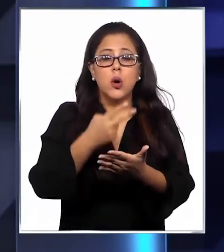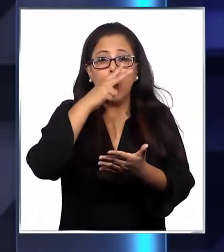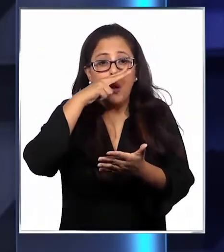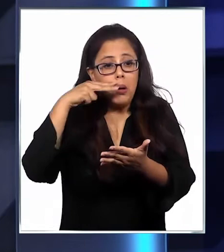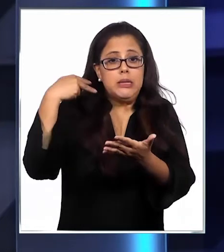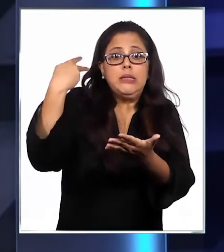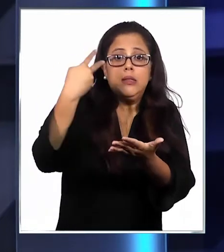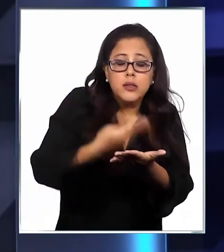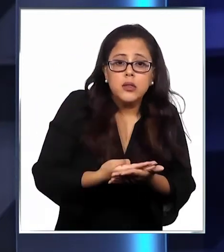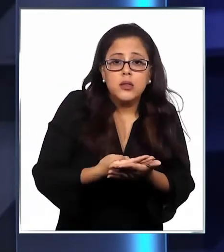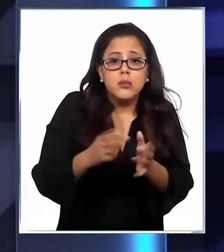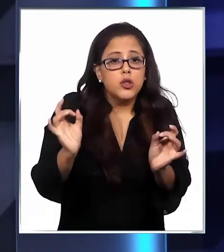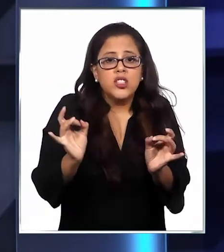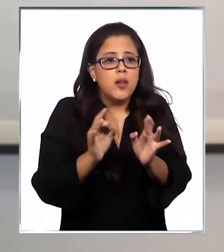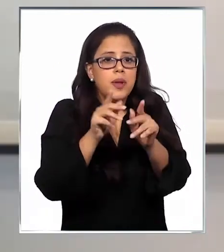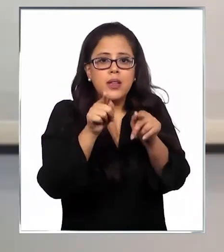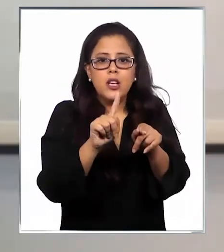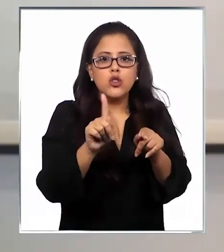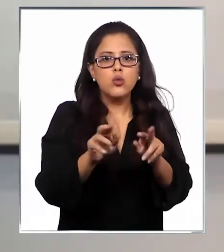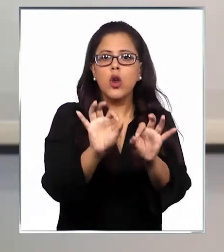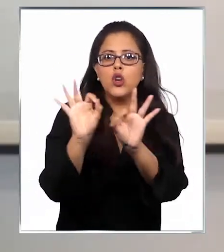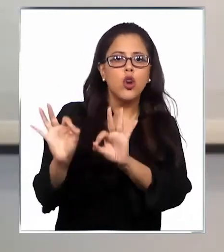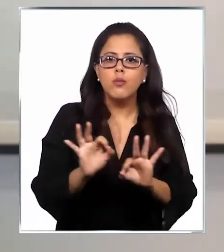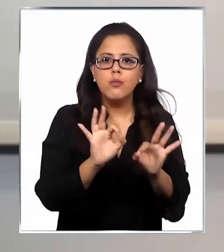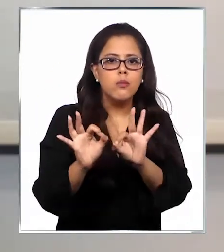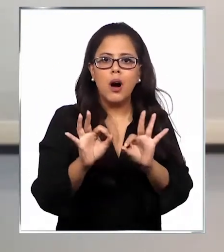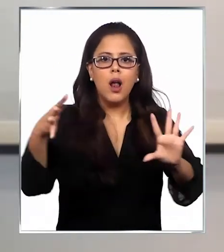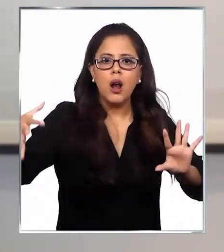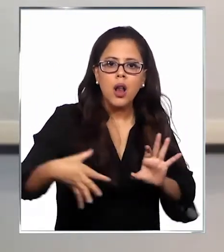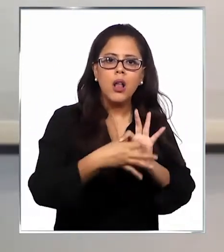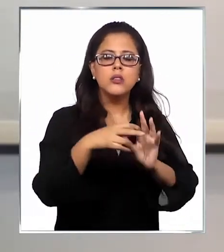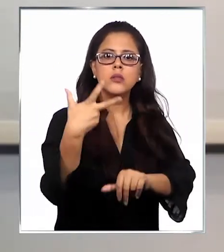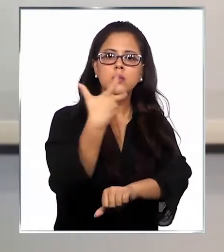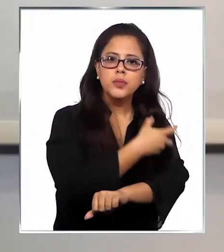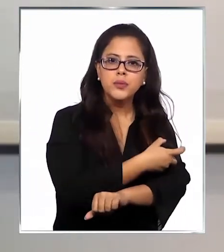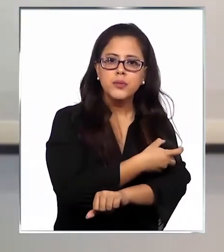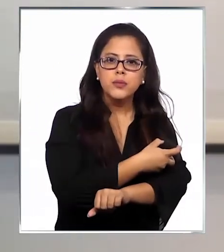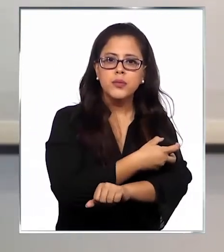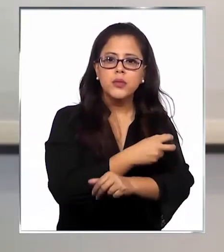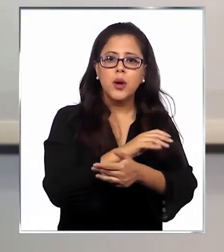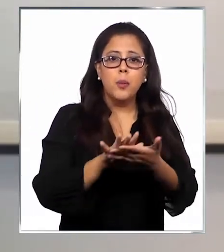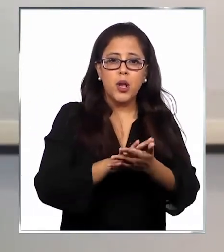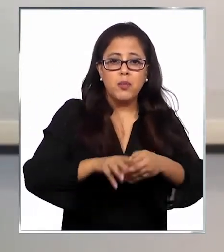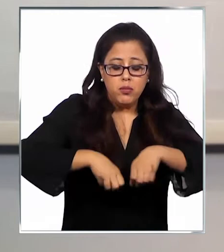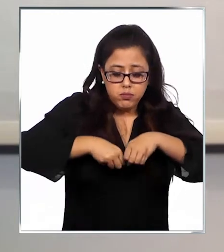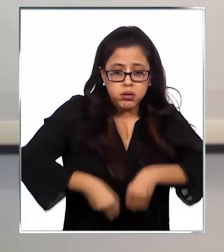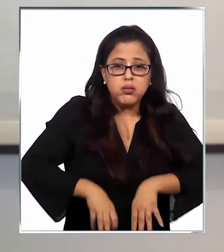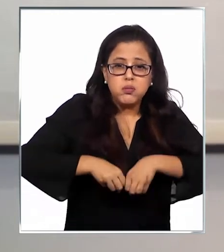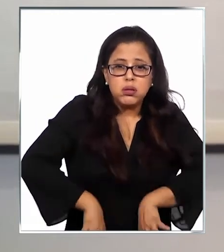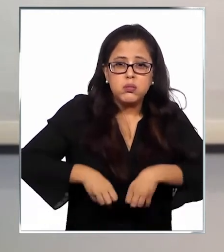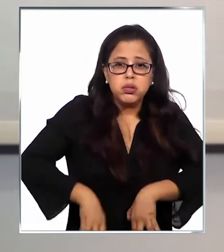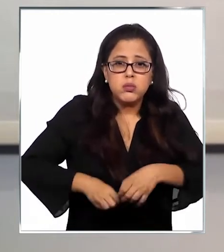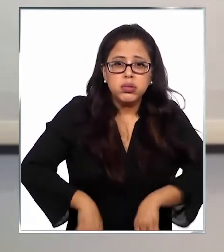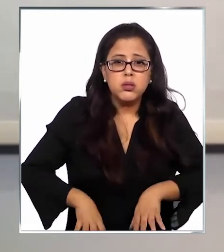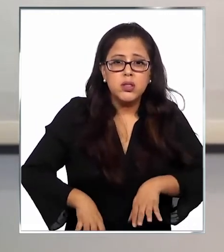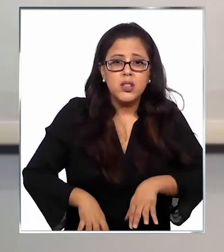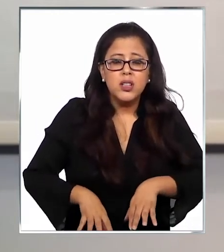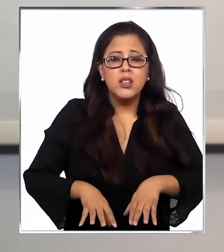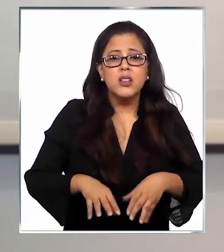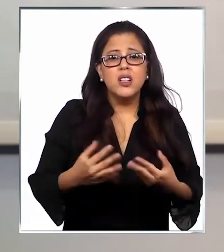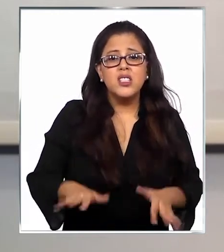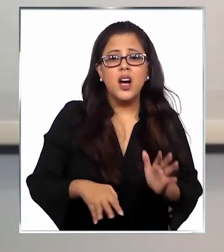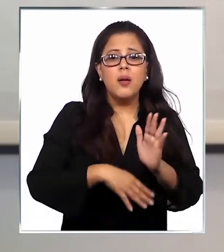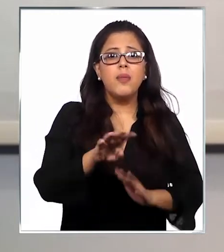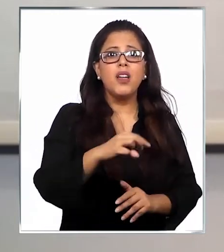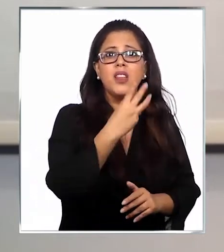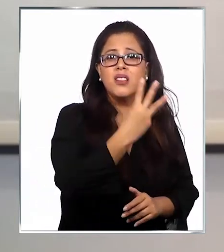respuestas que uno no esperaría asociadas a algo de estas características. Si hay un cuadro diarreico, que también puede ocurrir, si eso dura más de 3 o